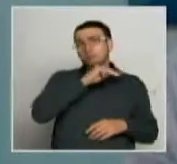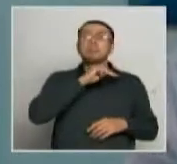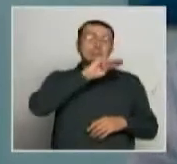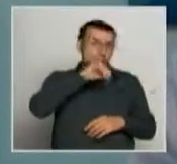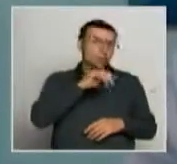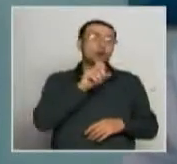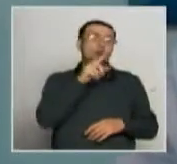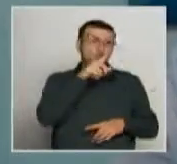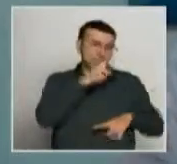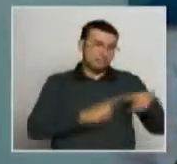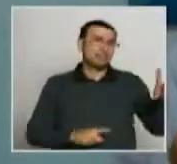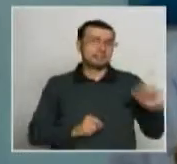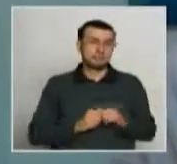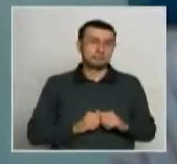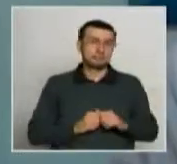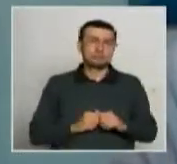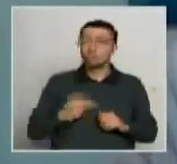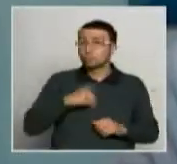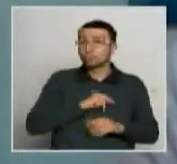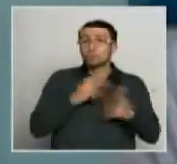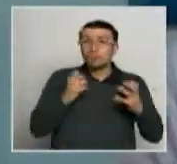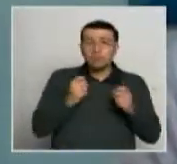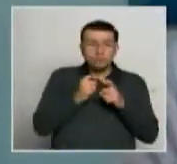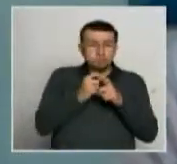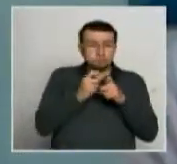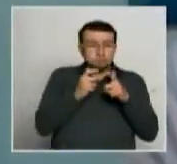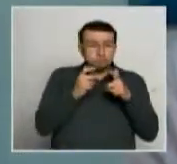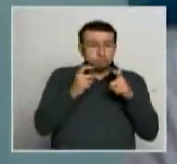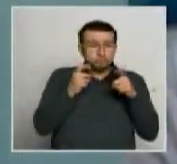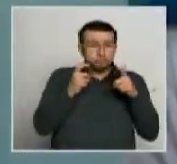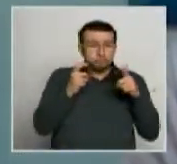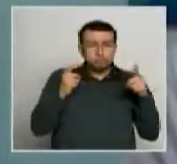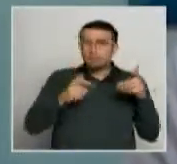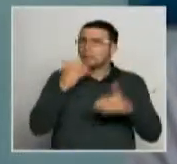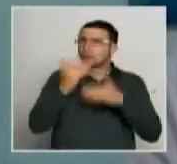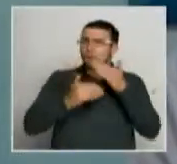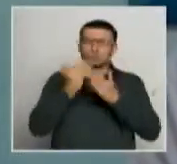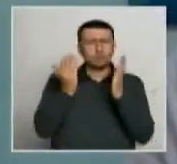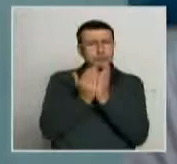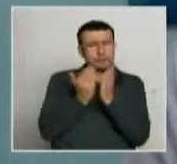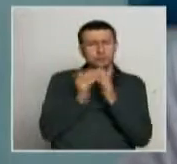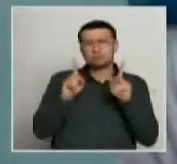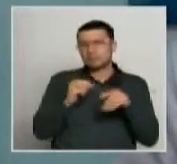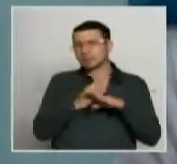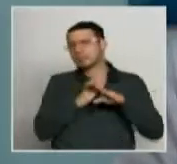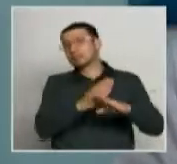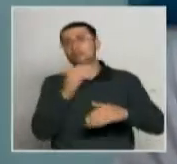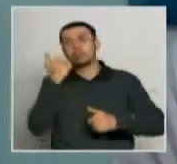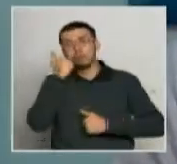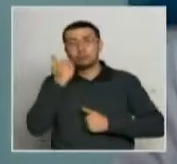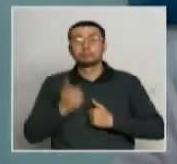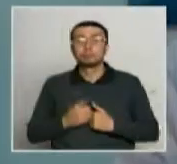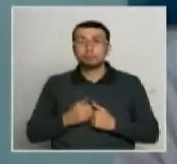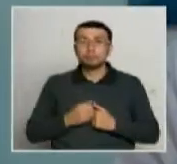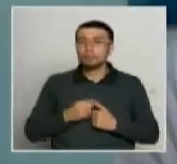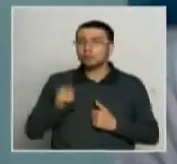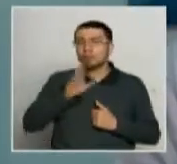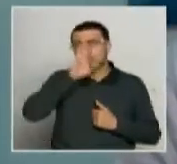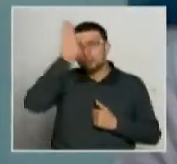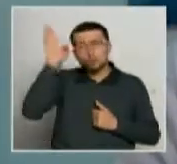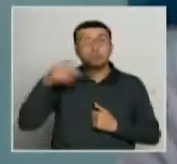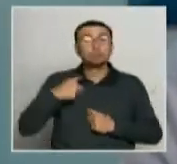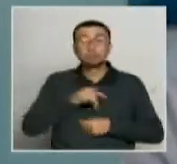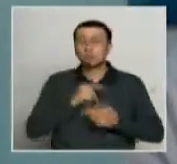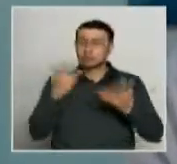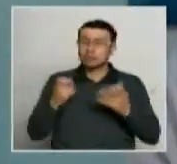11:30. Lo que queremos es expandir este proceso de educación y de prevención. Y como de costumbre tratamos de